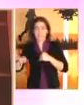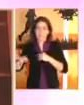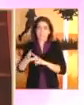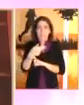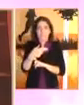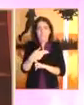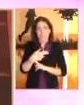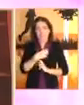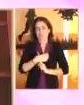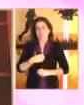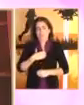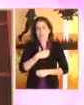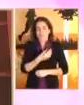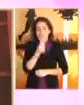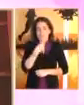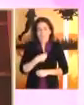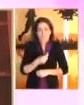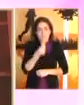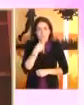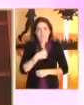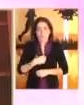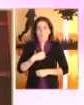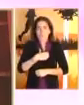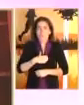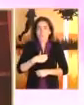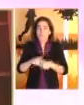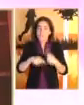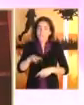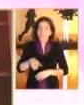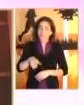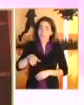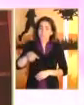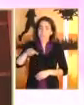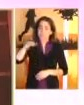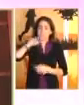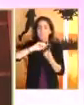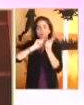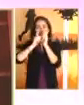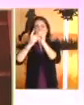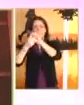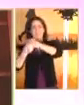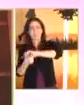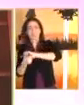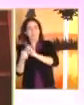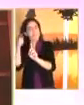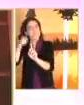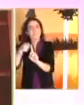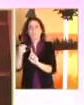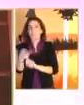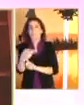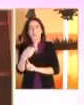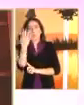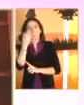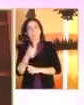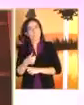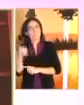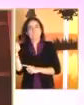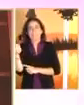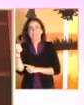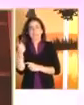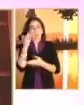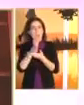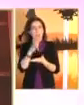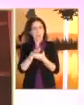pescado, pero lo cierto es que los españoles, a medida que avanza la edad, las preferencias alimentarias se orientan hacia el pescado y no hacia la carne. Hoy que hablamos